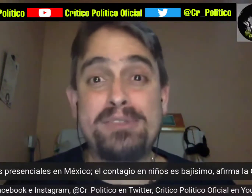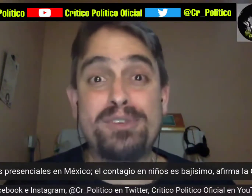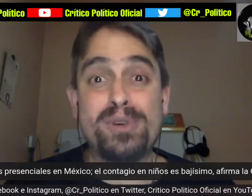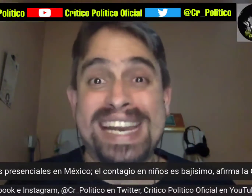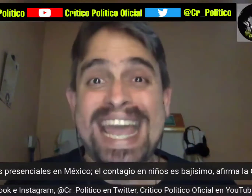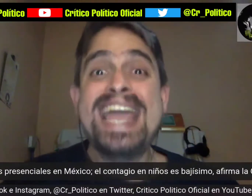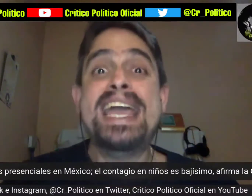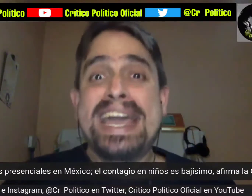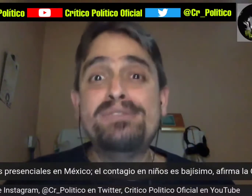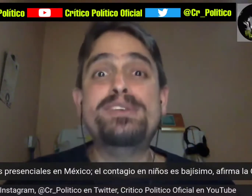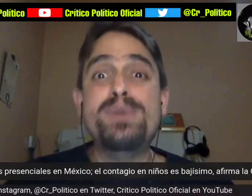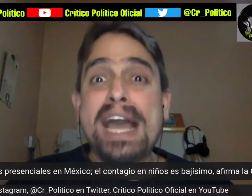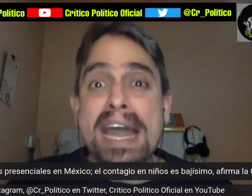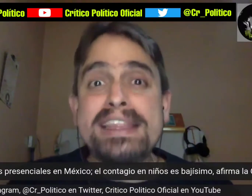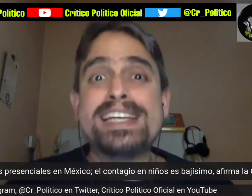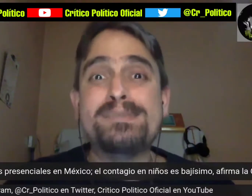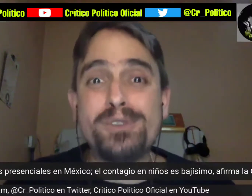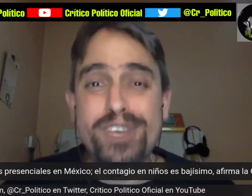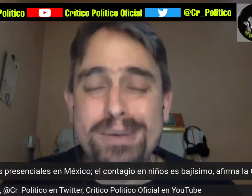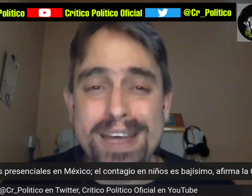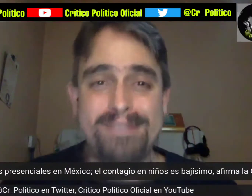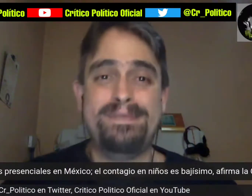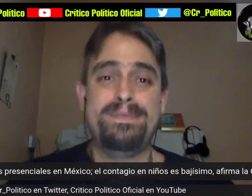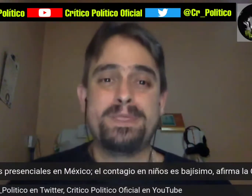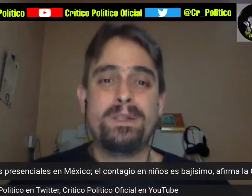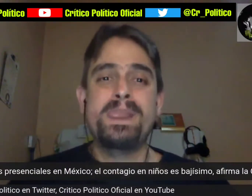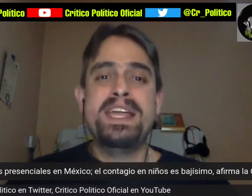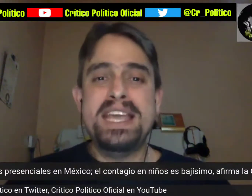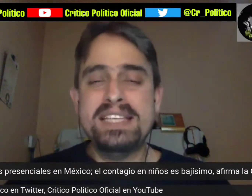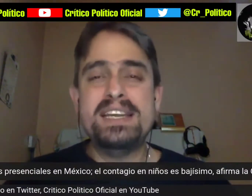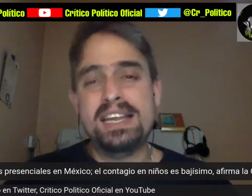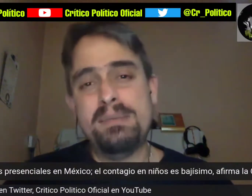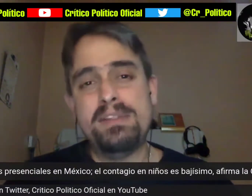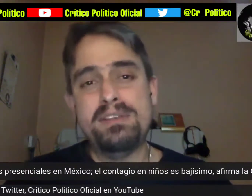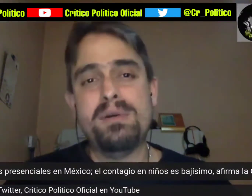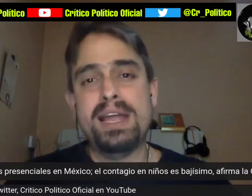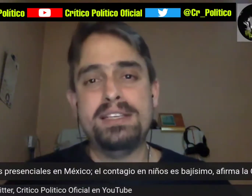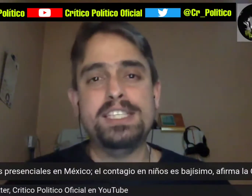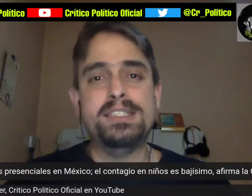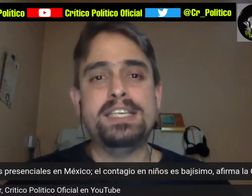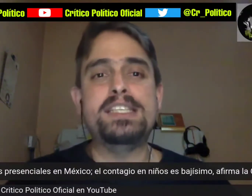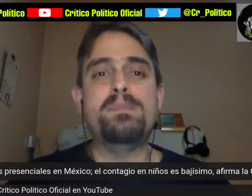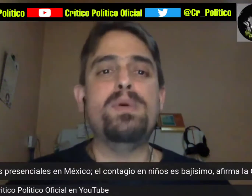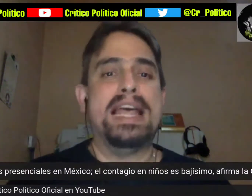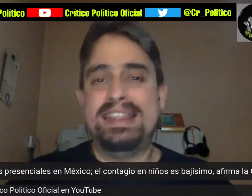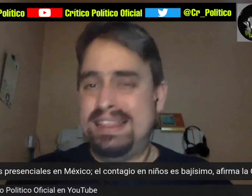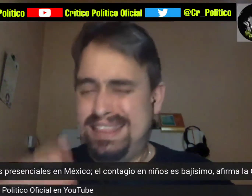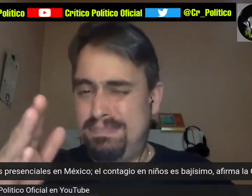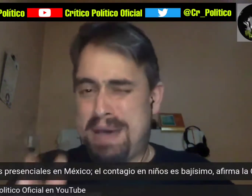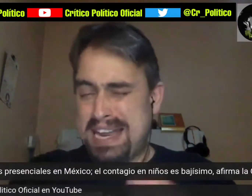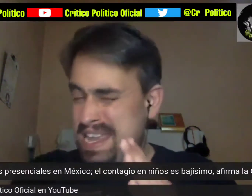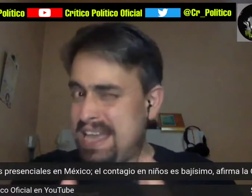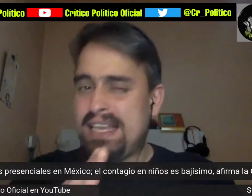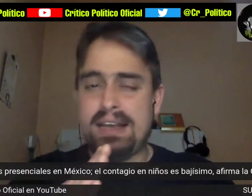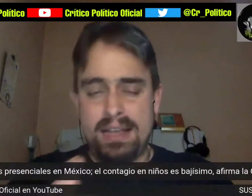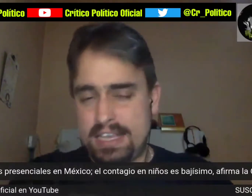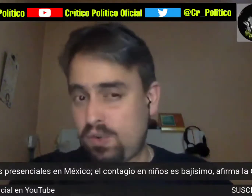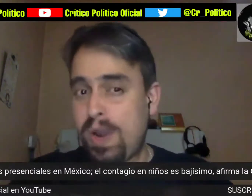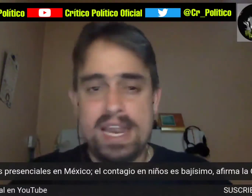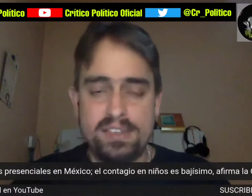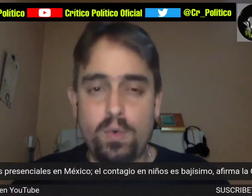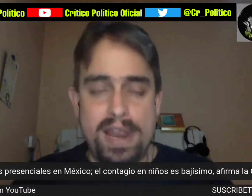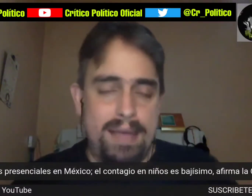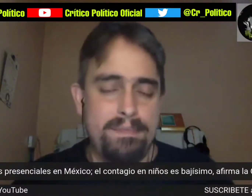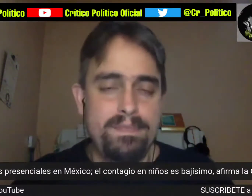su reglamento escolar. Eso es una carta responsiva. Y en ese reglamento escolar se estipula, varía